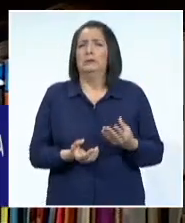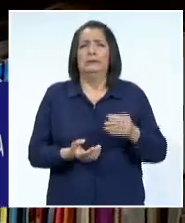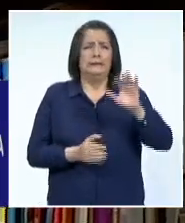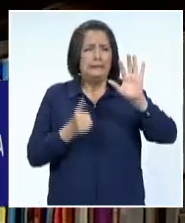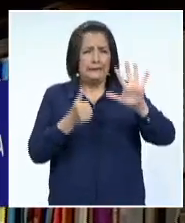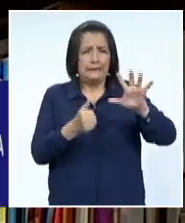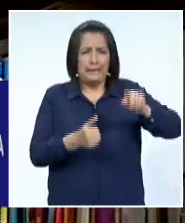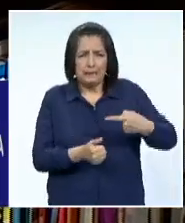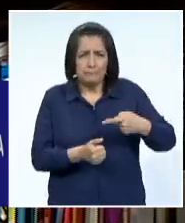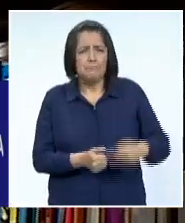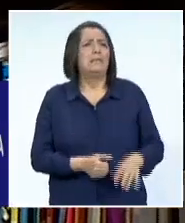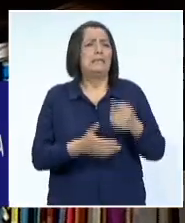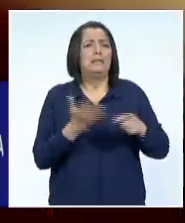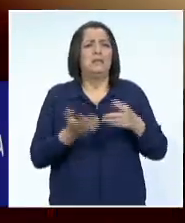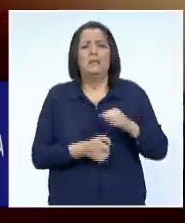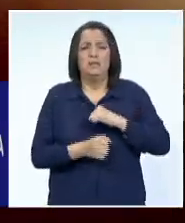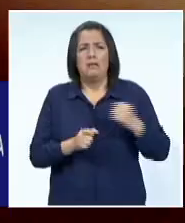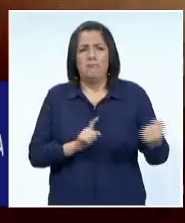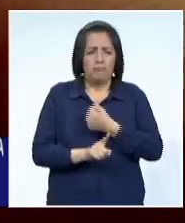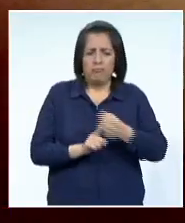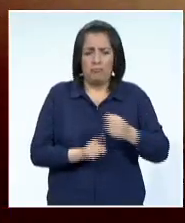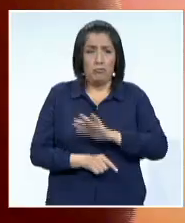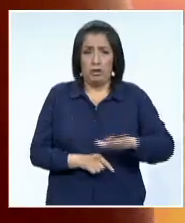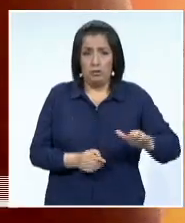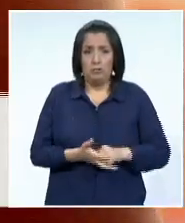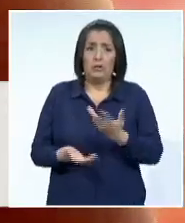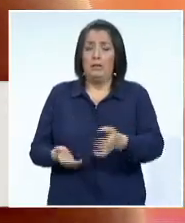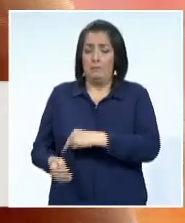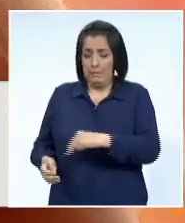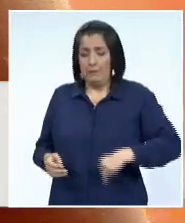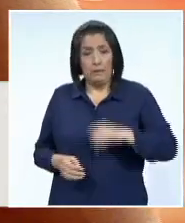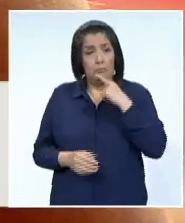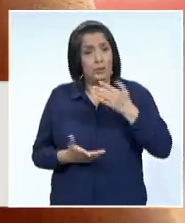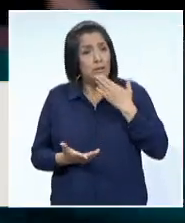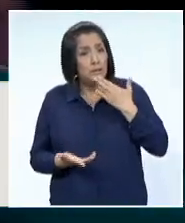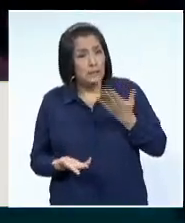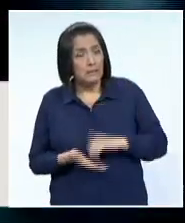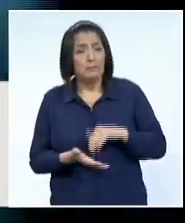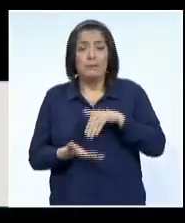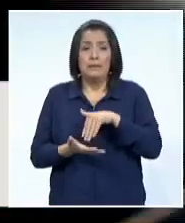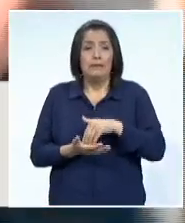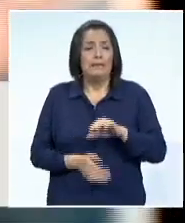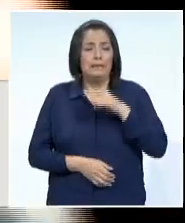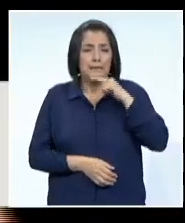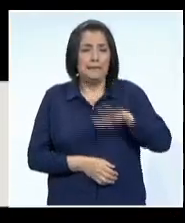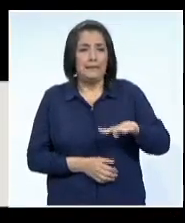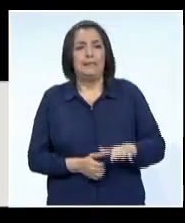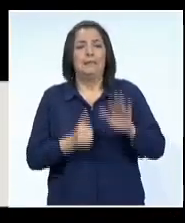6.000 casos de violencia contra la niñez. Según cifras del Ministerio de la Mujer, las más vulnerables son las niñas, que representan